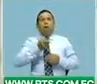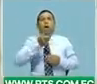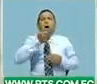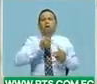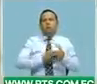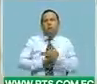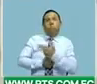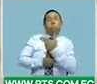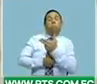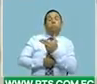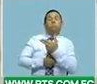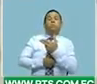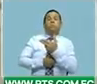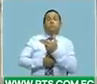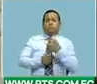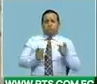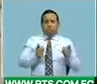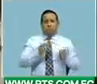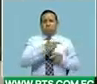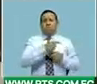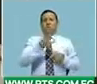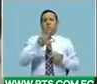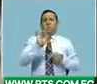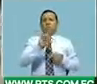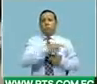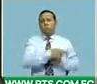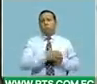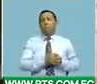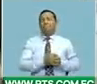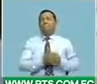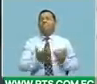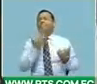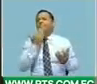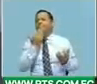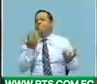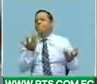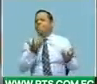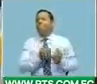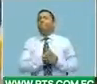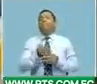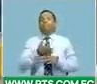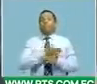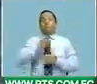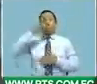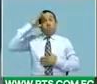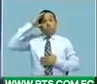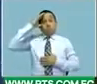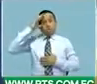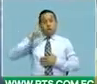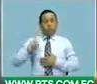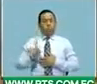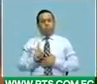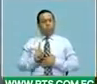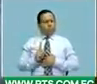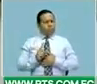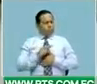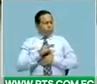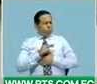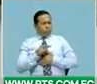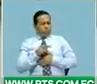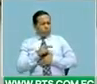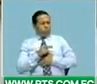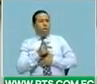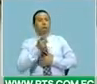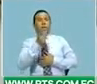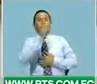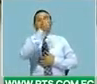revólver calibre 38. Ocurrió luego de que el uniformado evitara que un hombre que había retirado